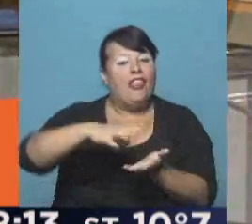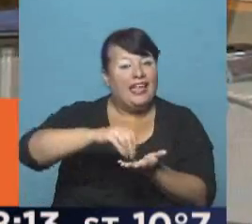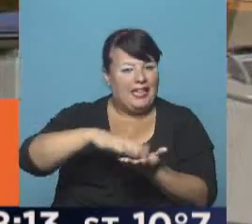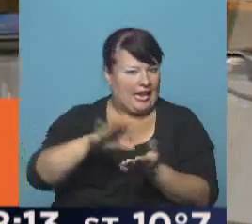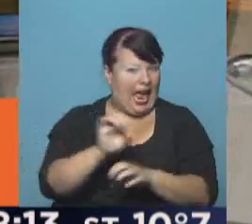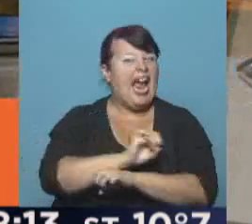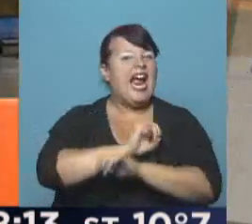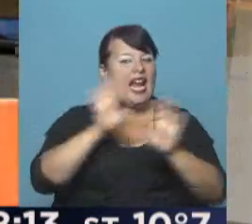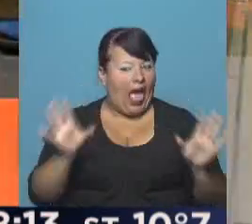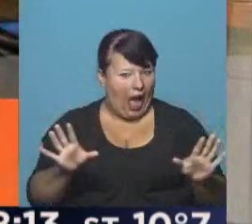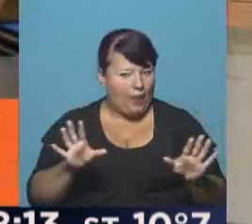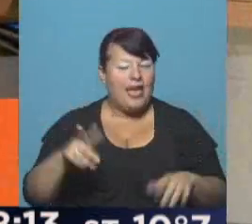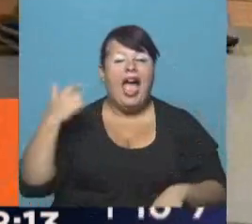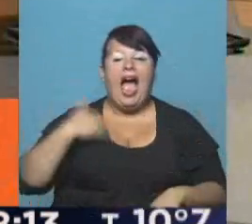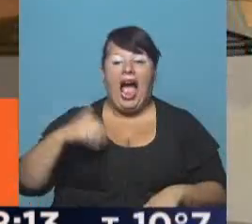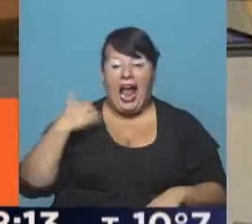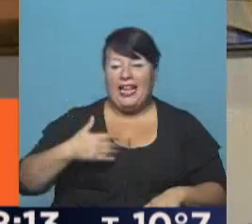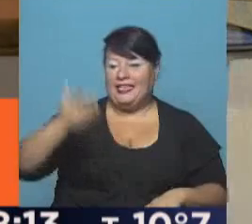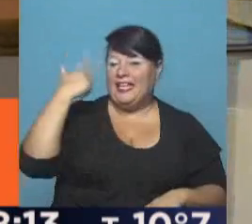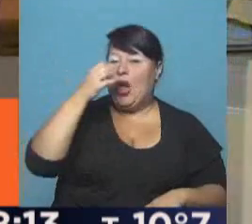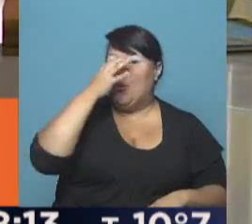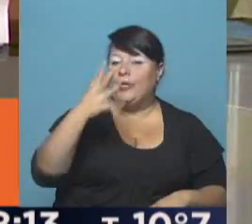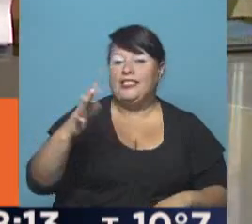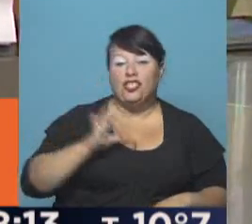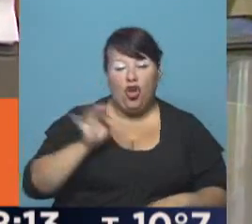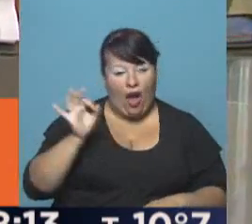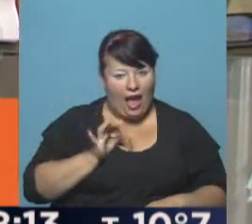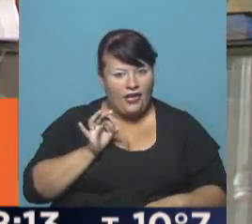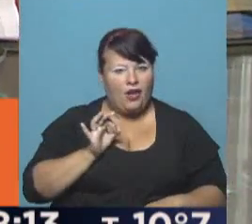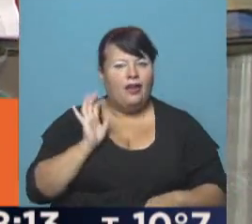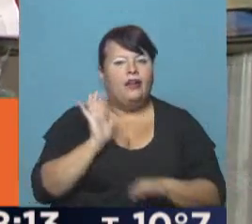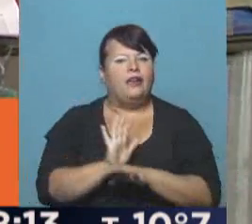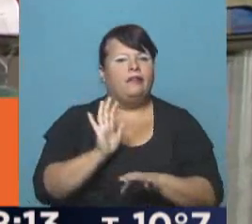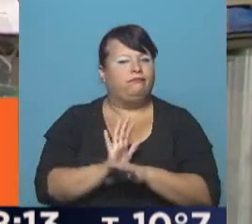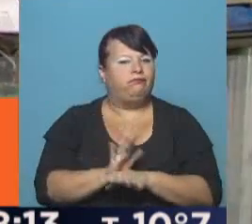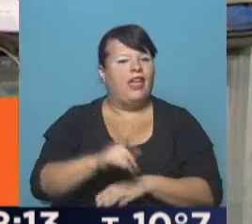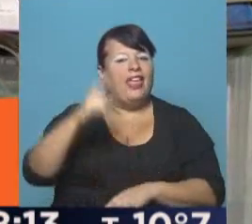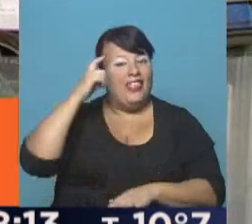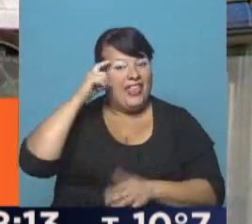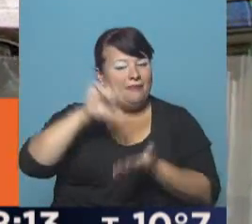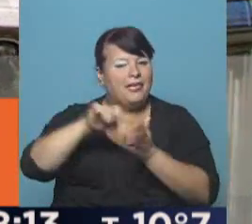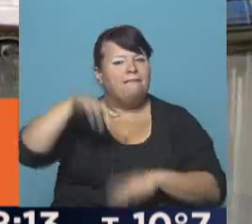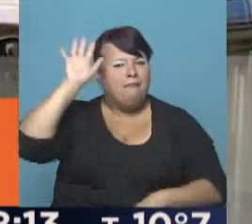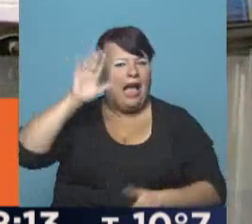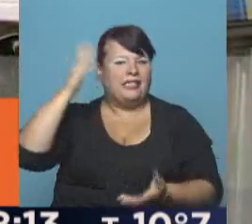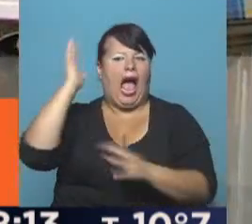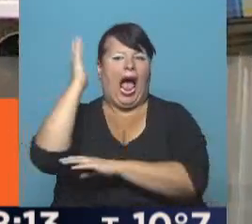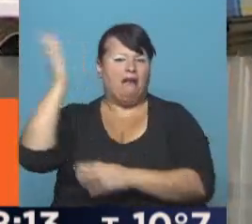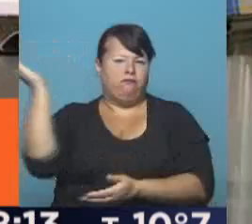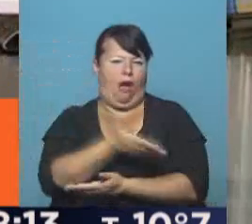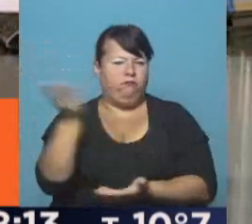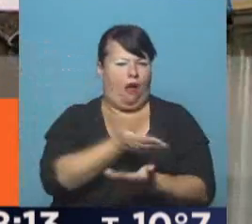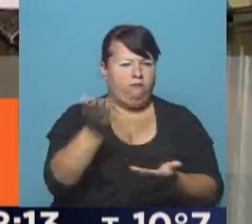drástico la argentina en los últimos 25 años ha sido uno de los 10 países que más ha deforestado